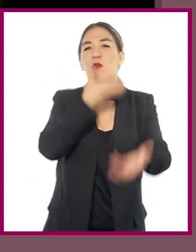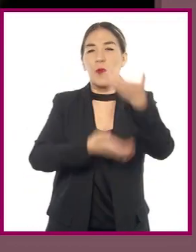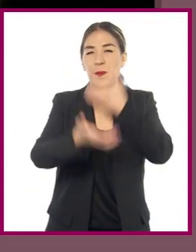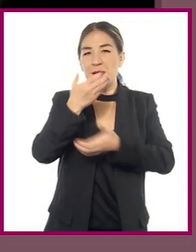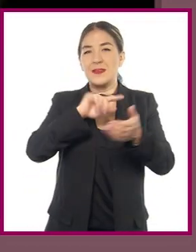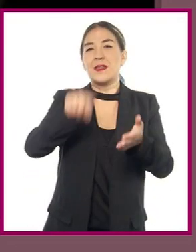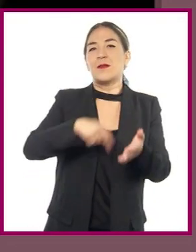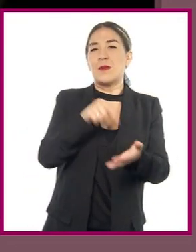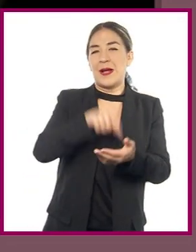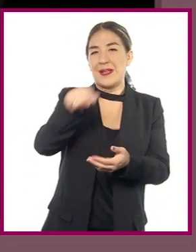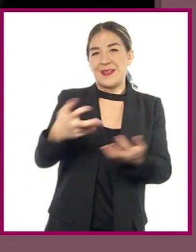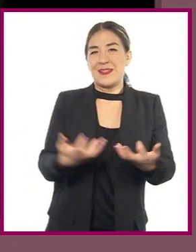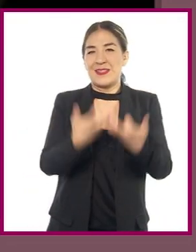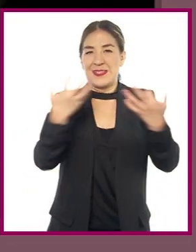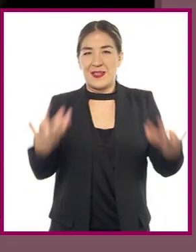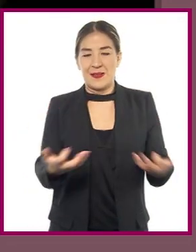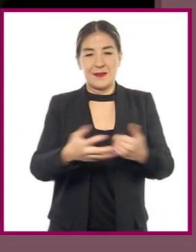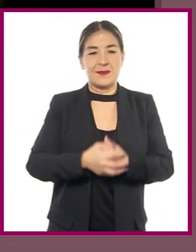las tierras descubiertas.